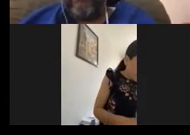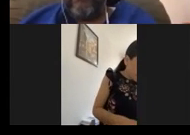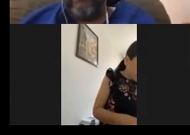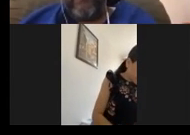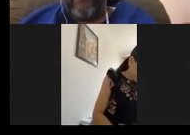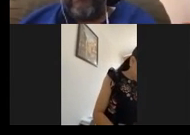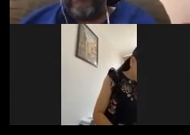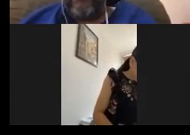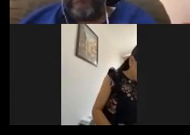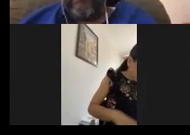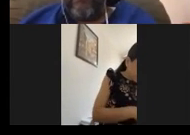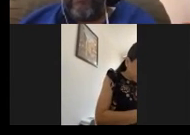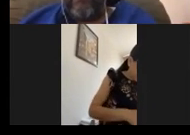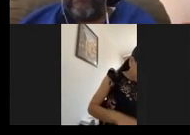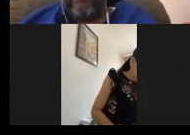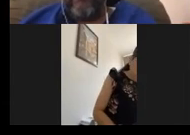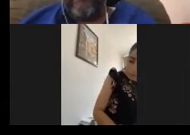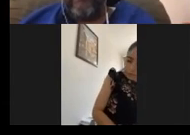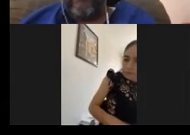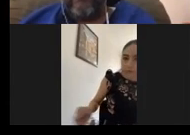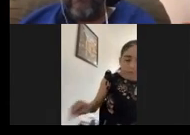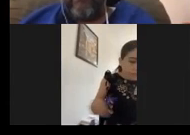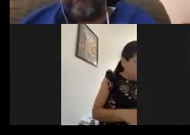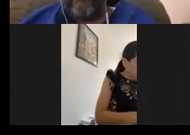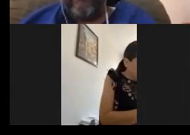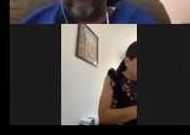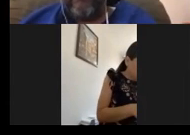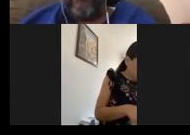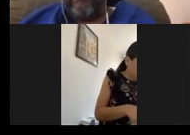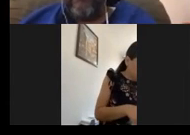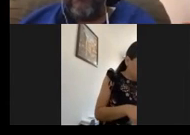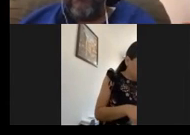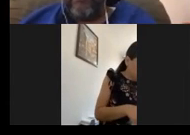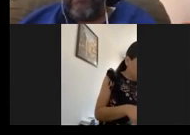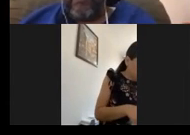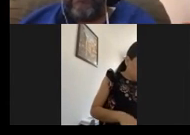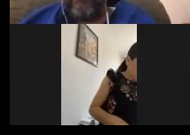la transparencia de estos ejercicios. Uno de los primeros puntos